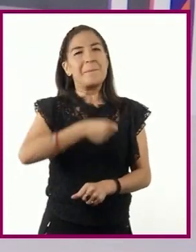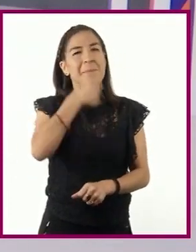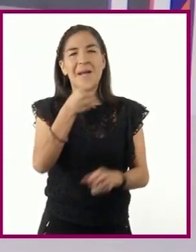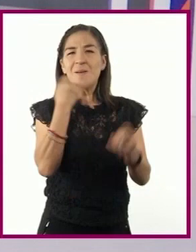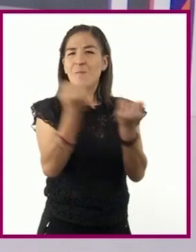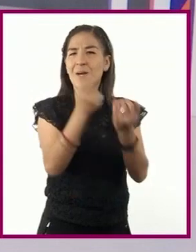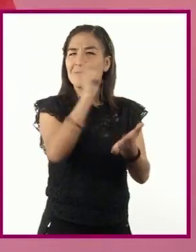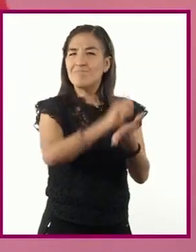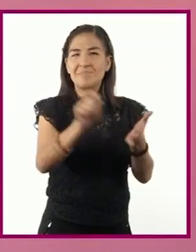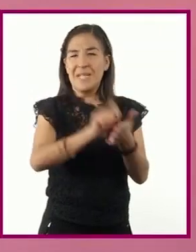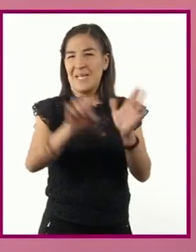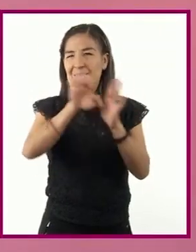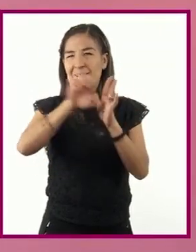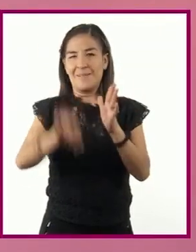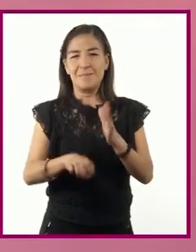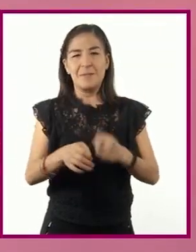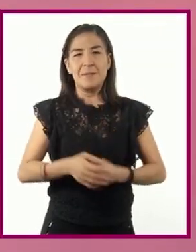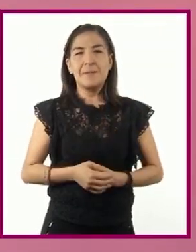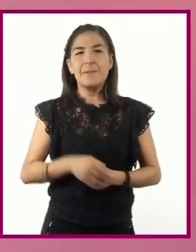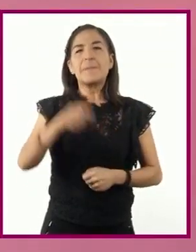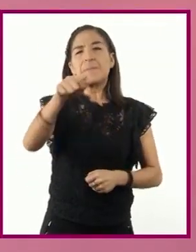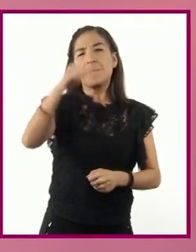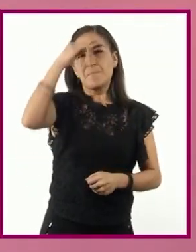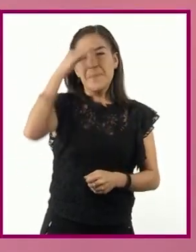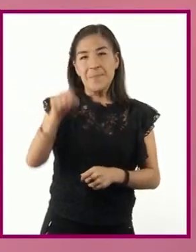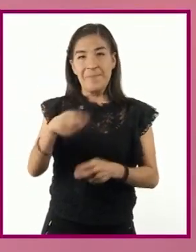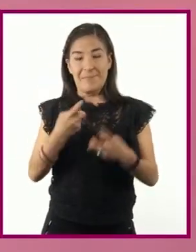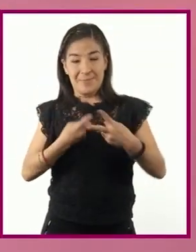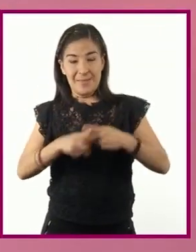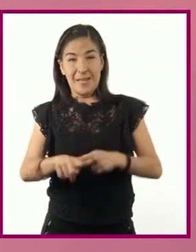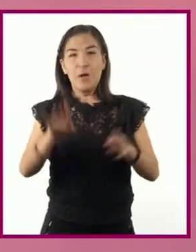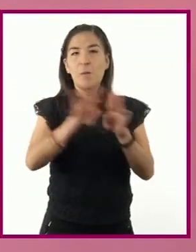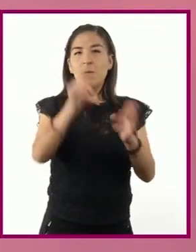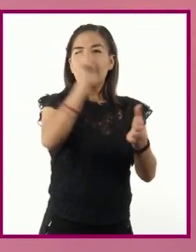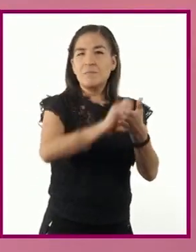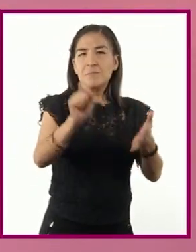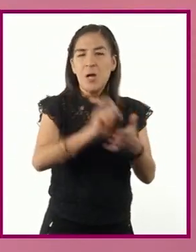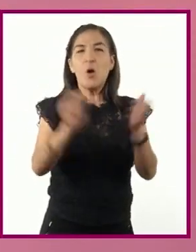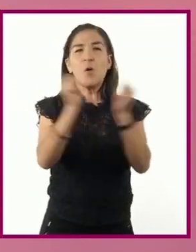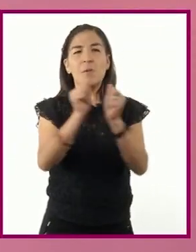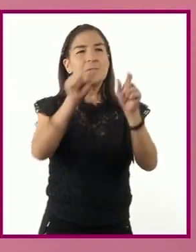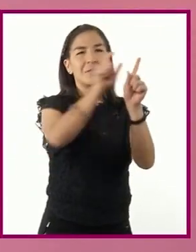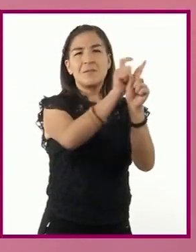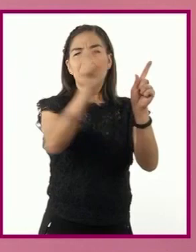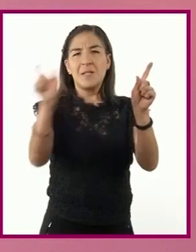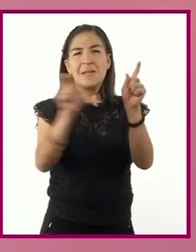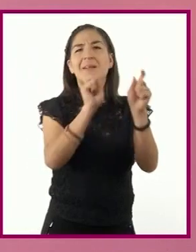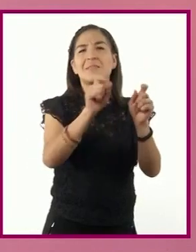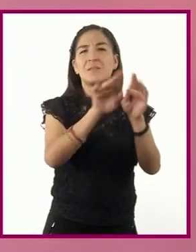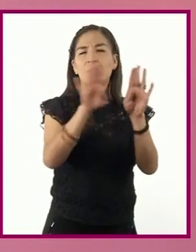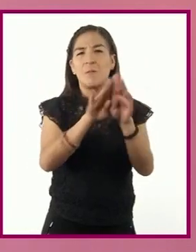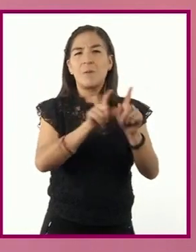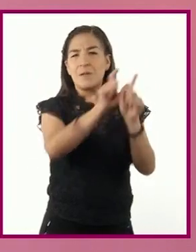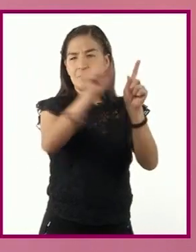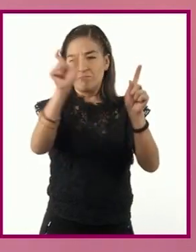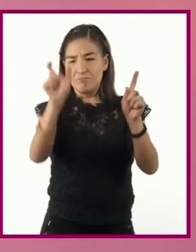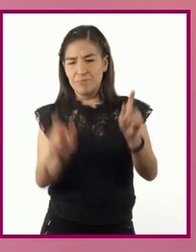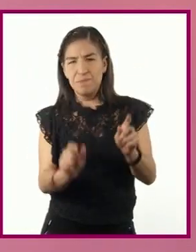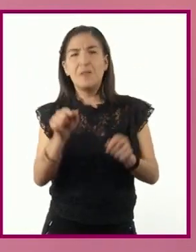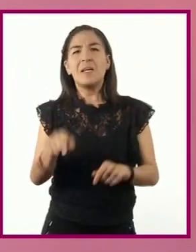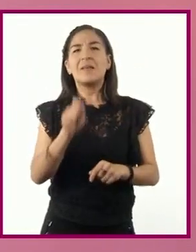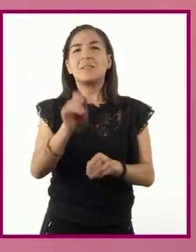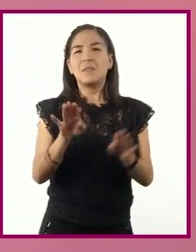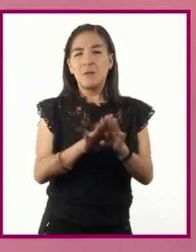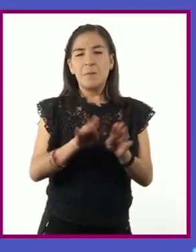Por ejemplo, se considera que el inicio de la poesía figurada en verso fue con los caligramas atribuidos al poeta